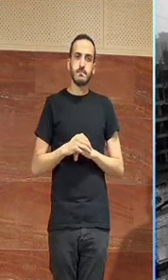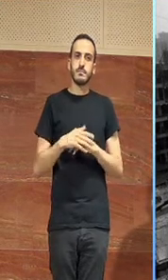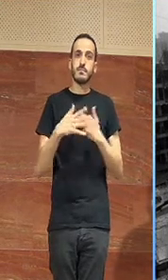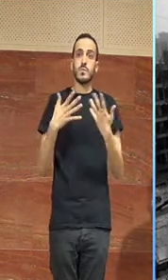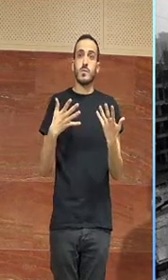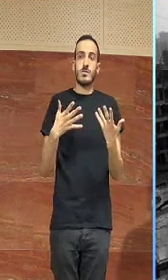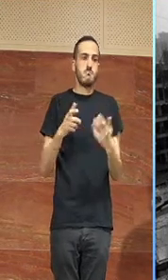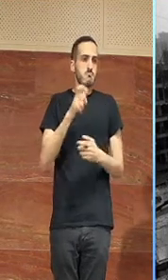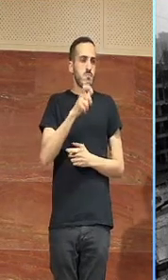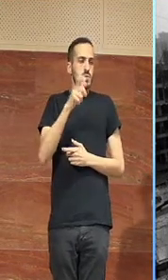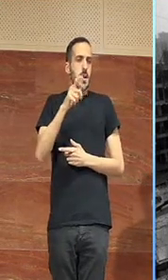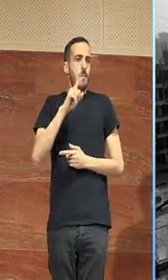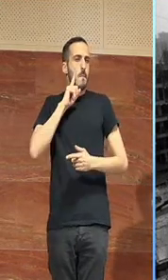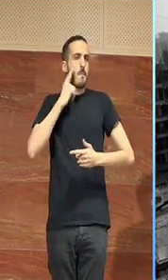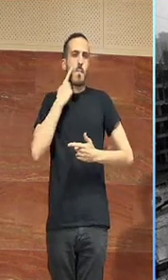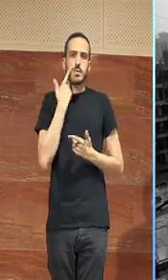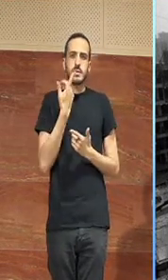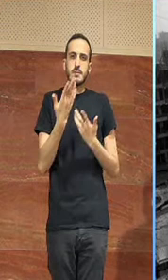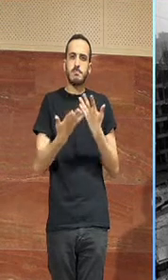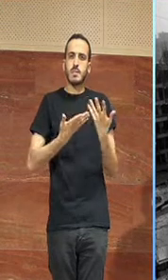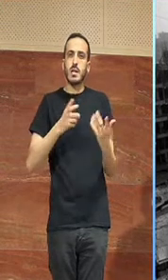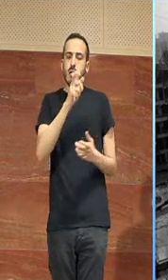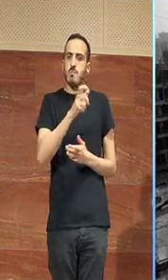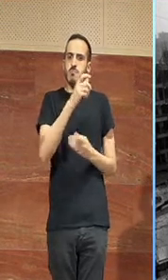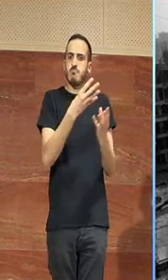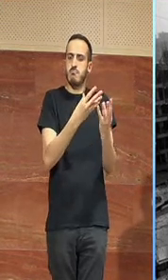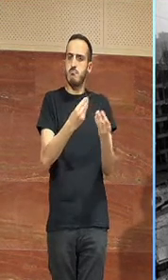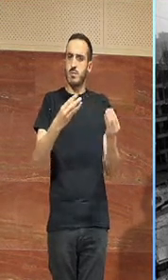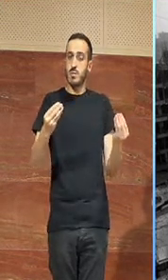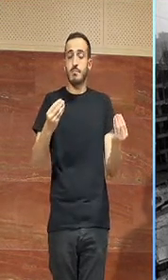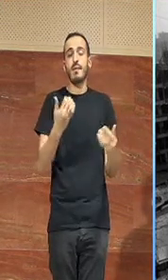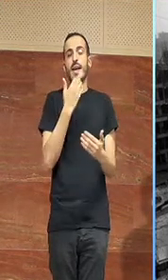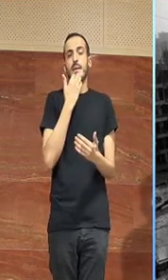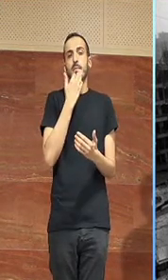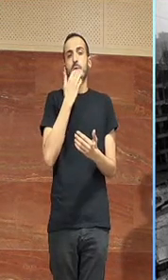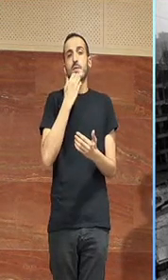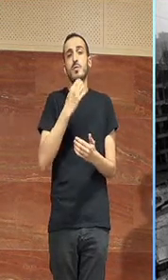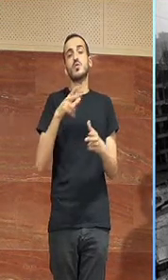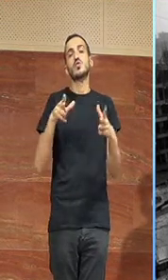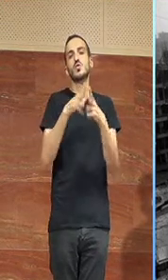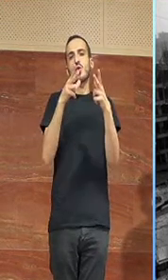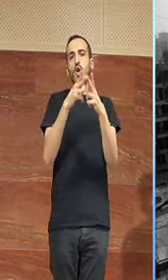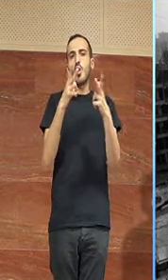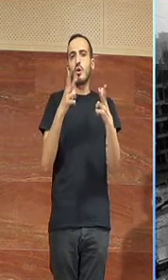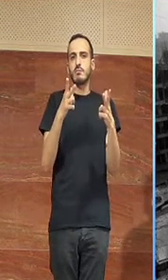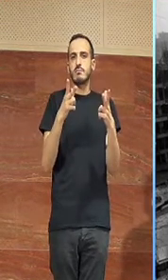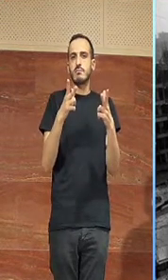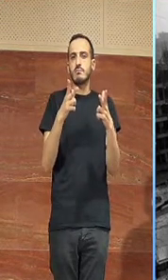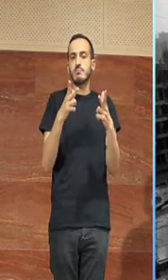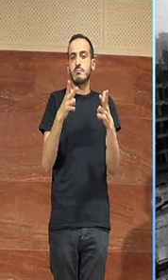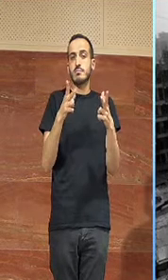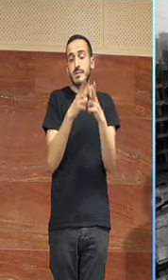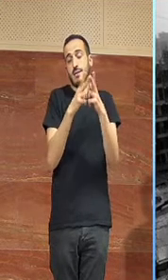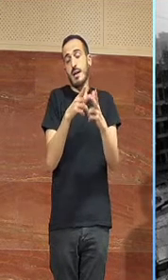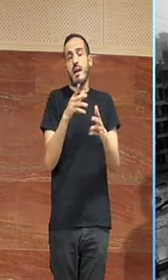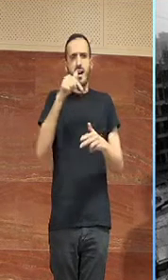supone, he utilizado el ejemplo de Manuel Castel, que es un sociólogo, probablemente el que tenga más literatura